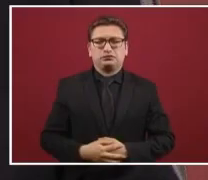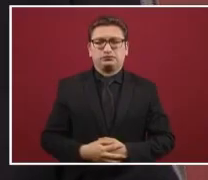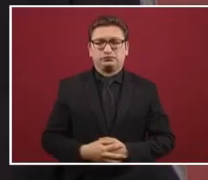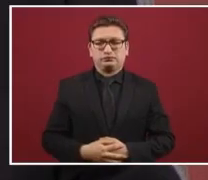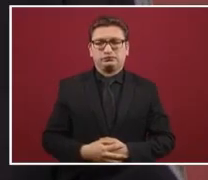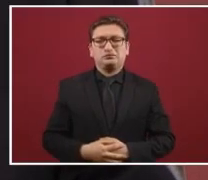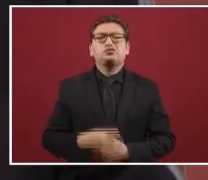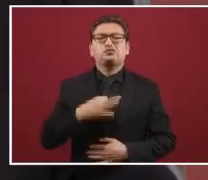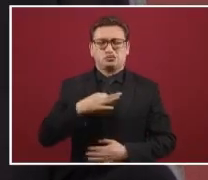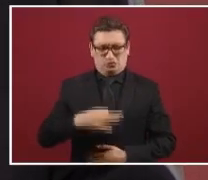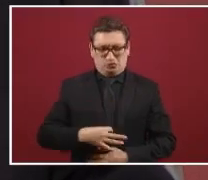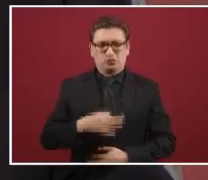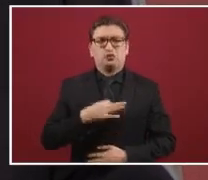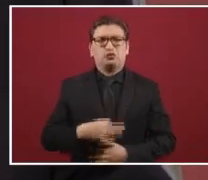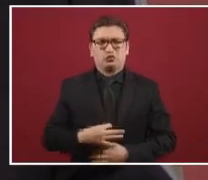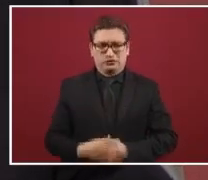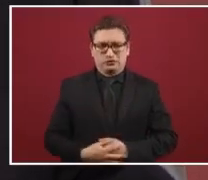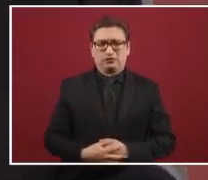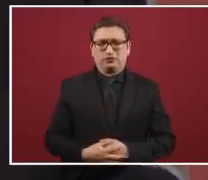Toluca,